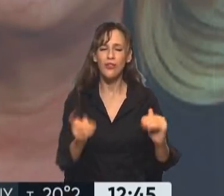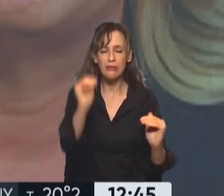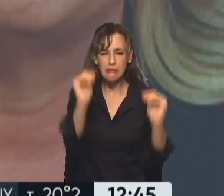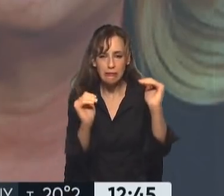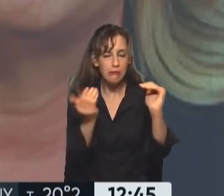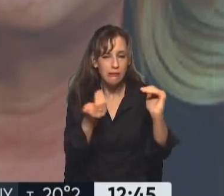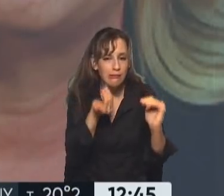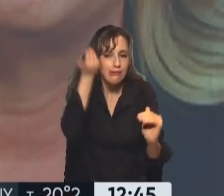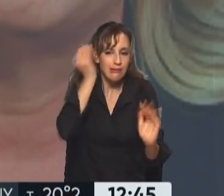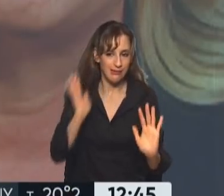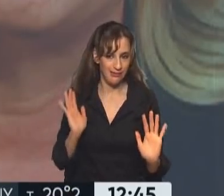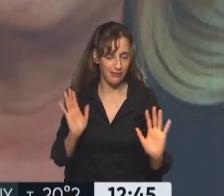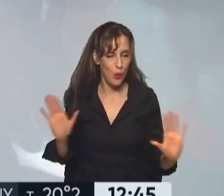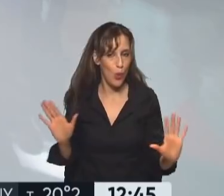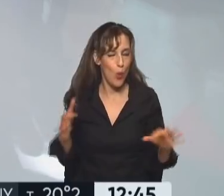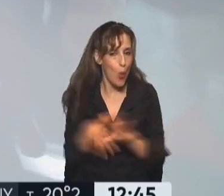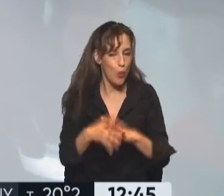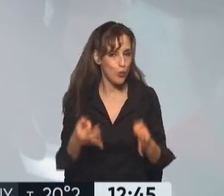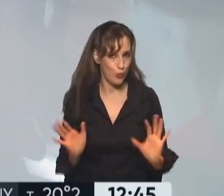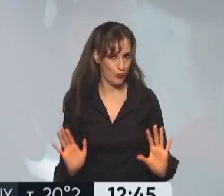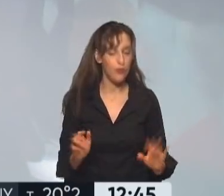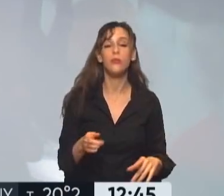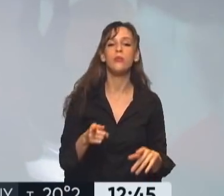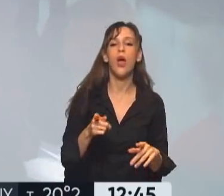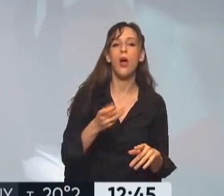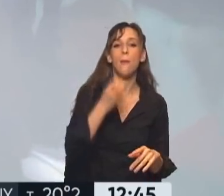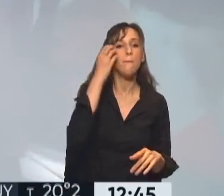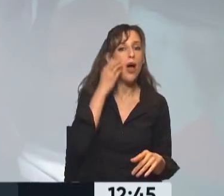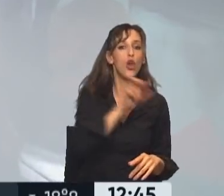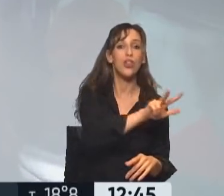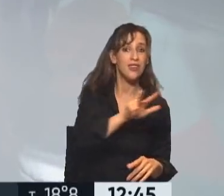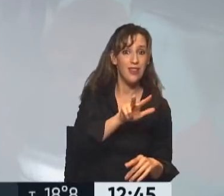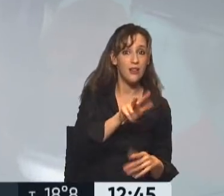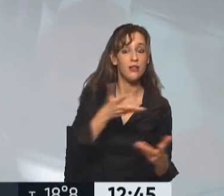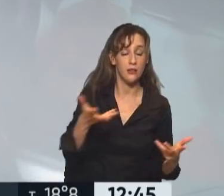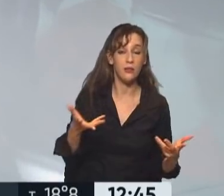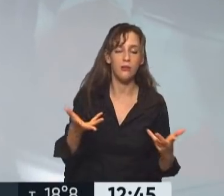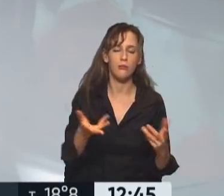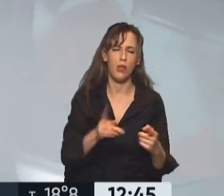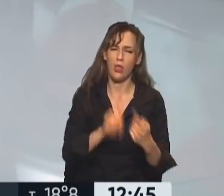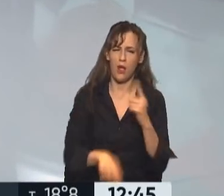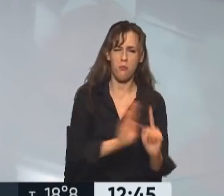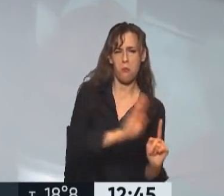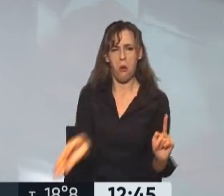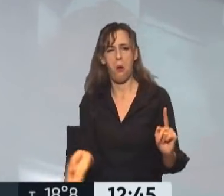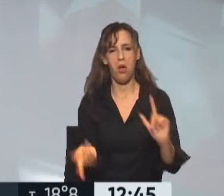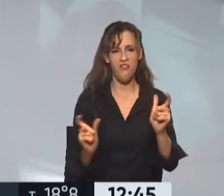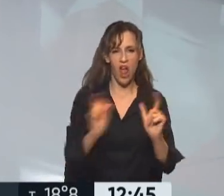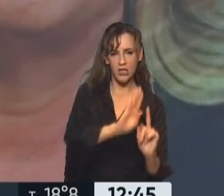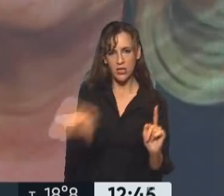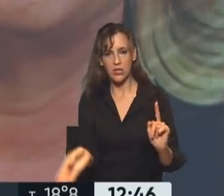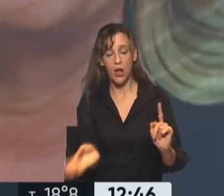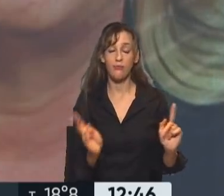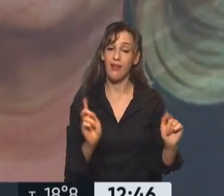atrás, 66% de los votos Macron, 33% Marine Le Pen. Un triunfo holgadísimo de Macron. Bueno, ahora no tendría